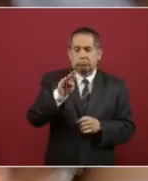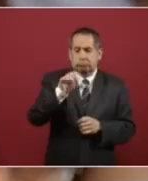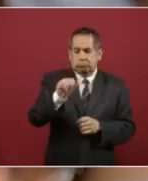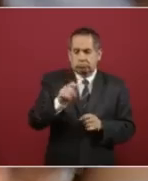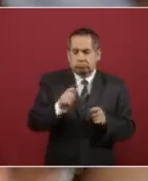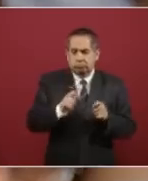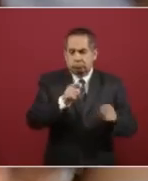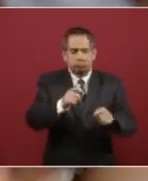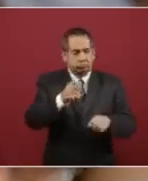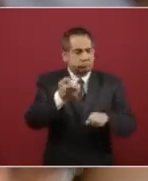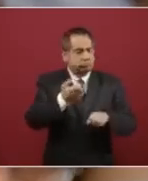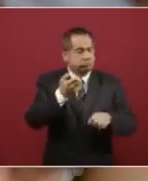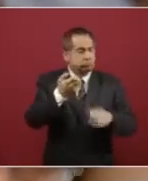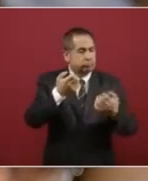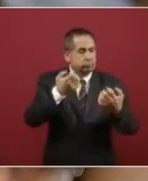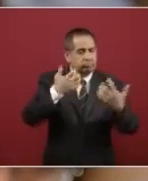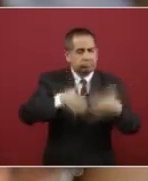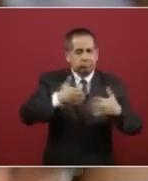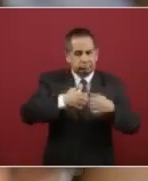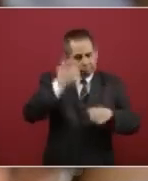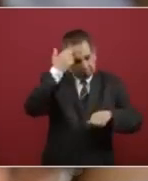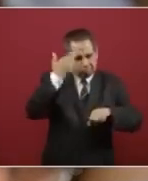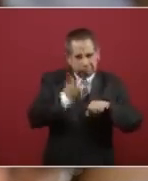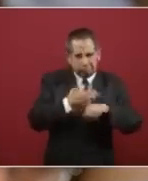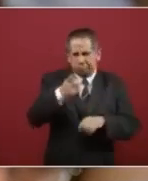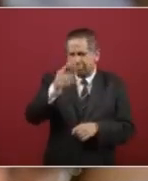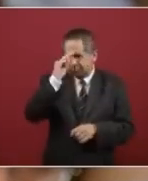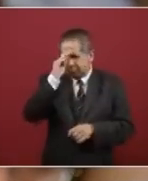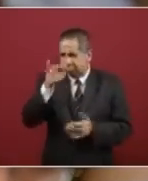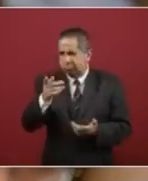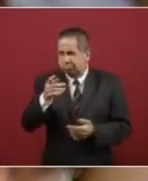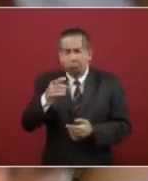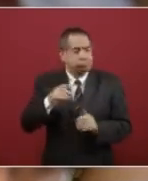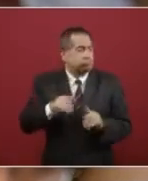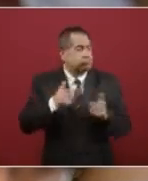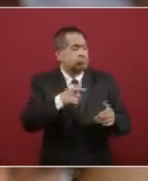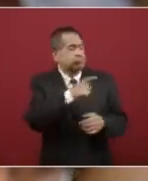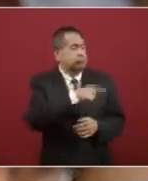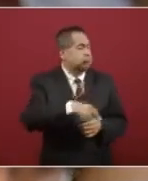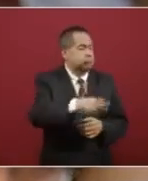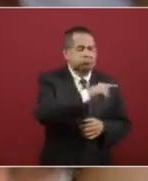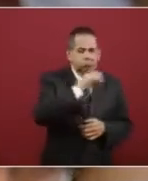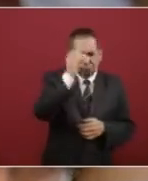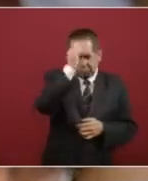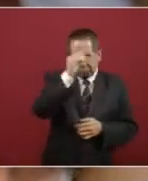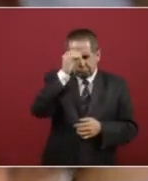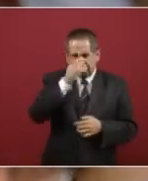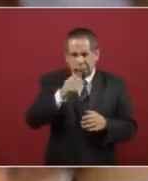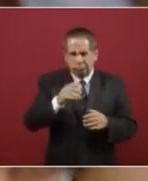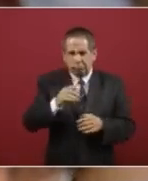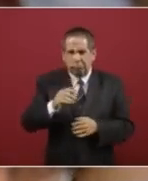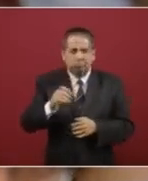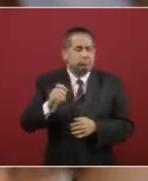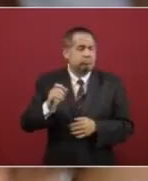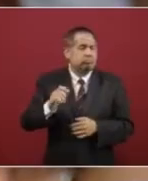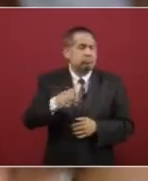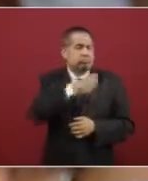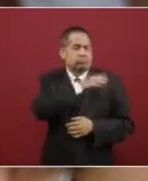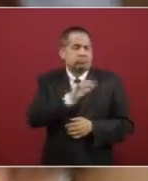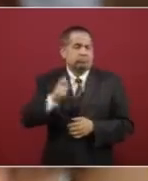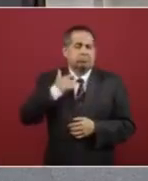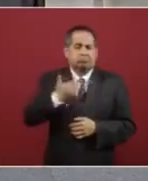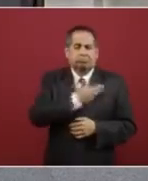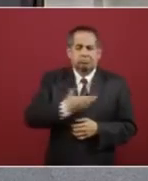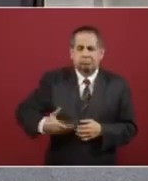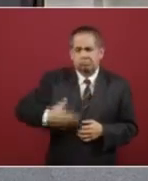manos de empresas extranjeras. ¿Qué piensa, qué opinaría el general expresidente Lázaro Cárdenas